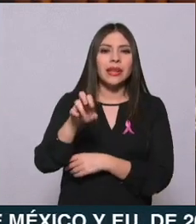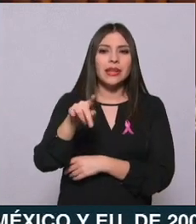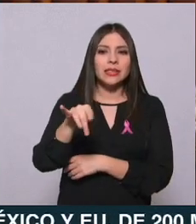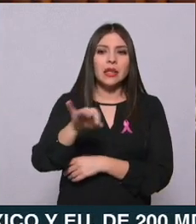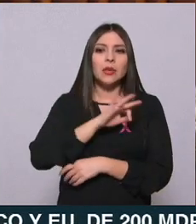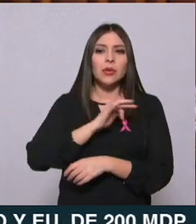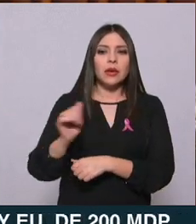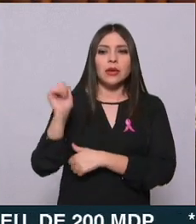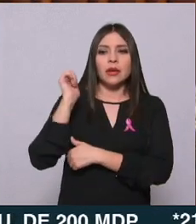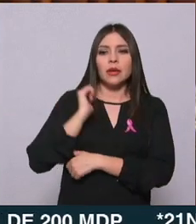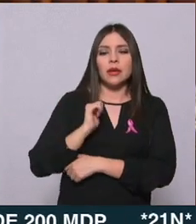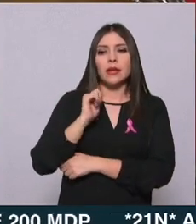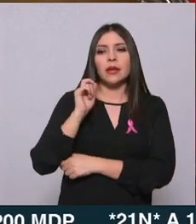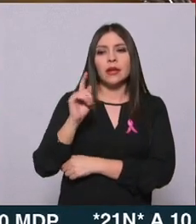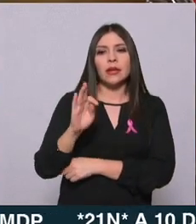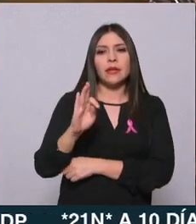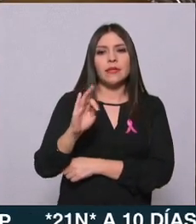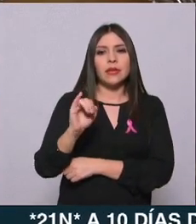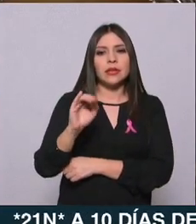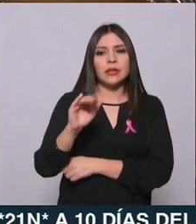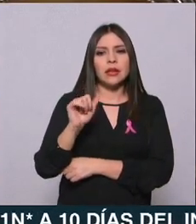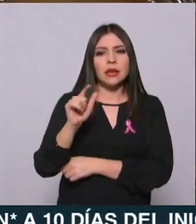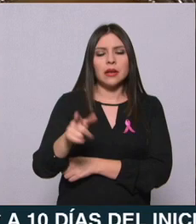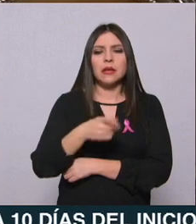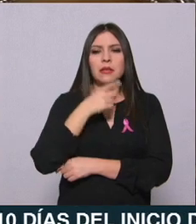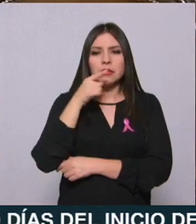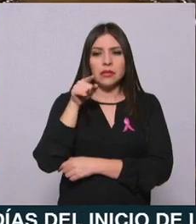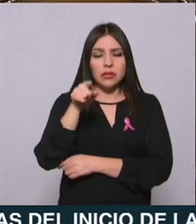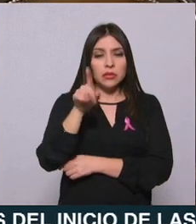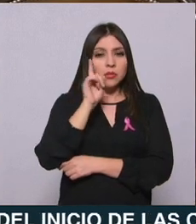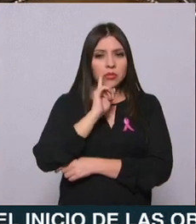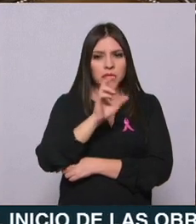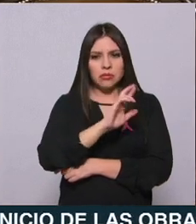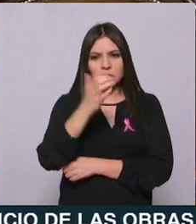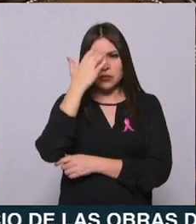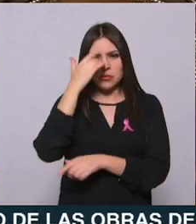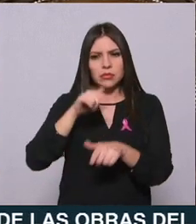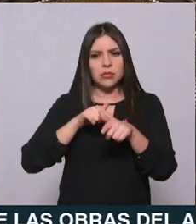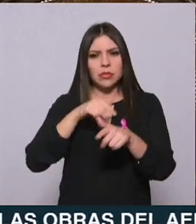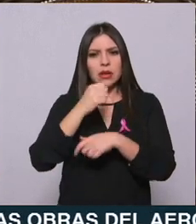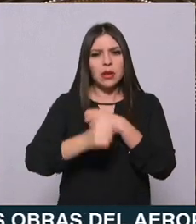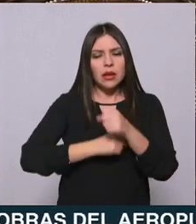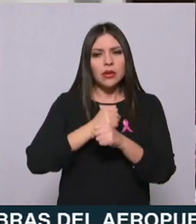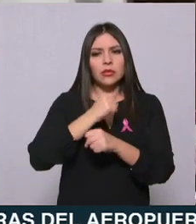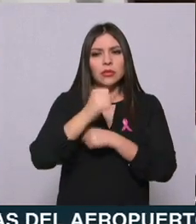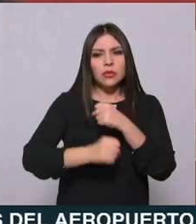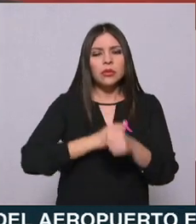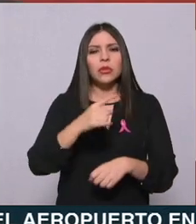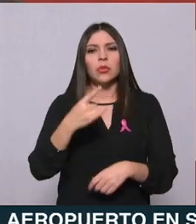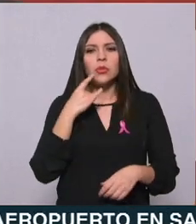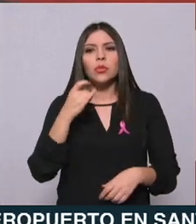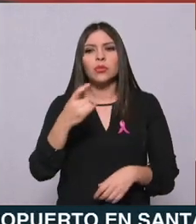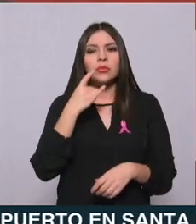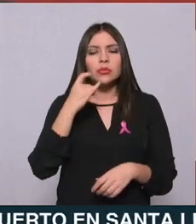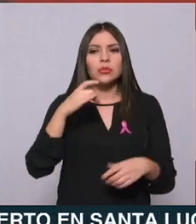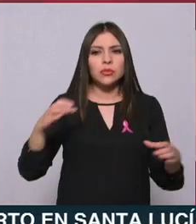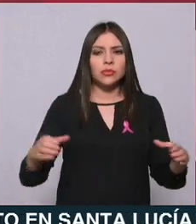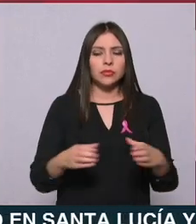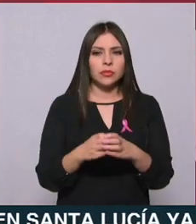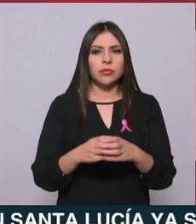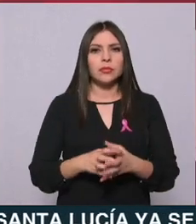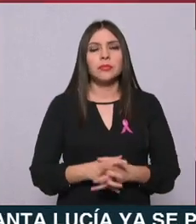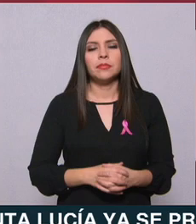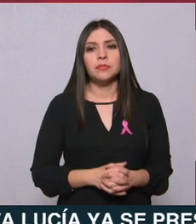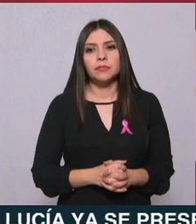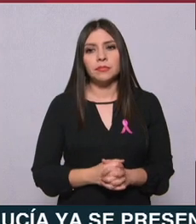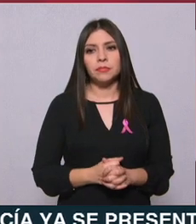de la capital. Reconoció la trayectoria de quien dijo ha estado por mucho tiempo en la lucha como opositora. Somos compañeros, o